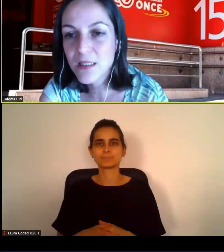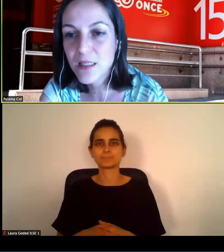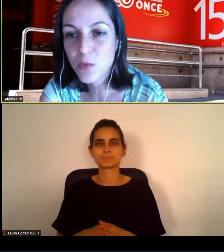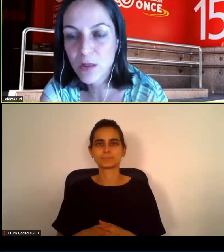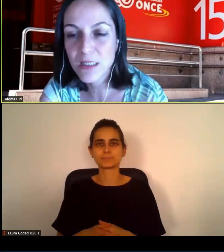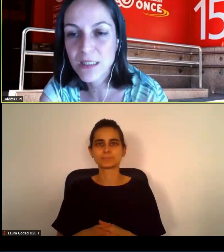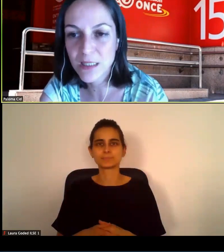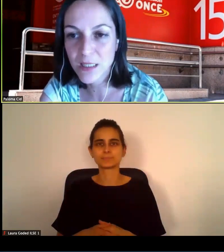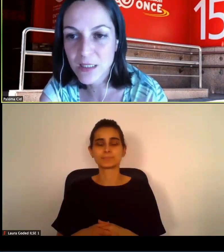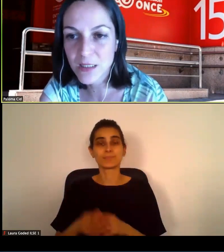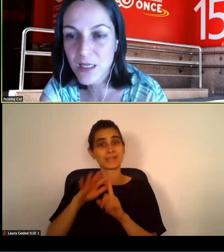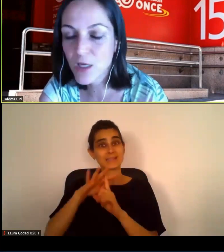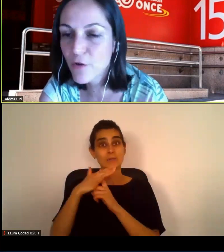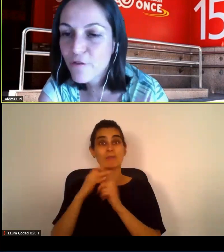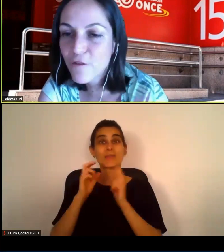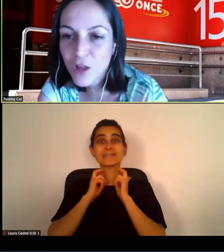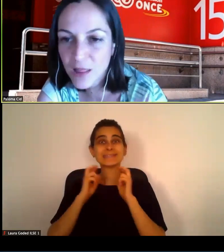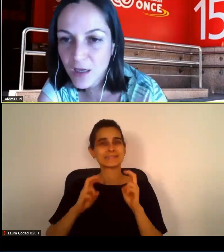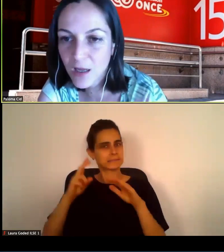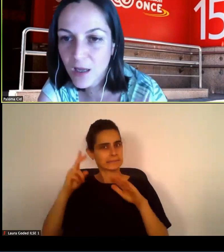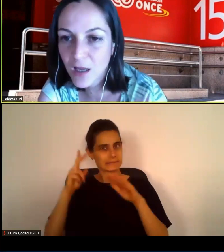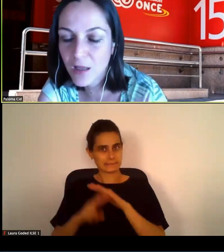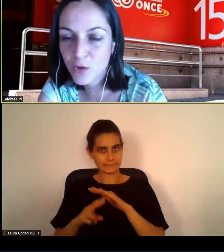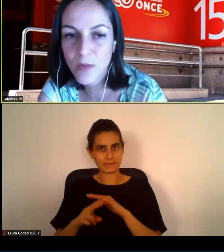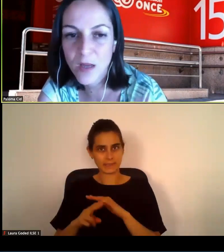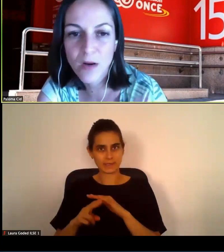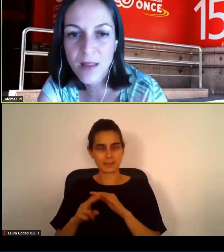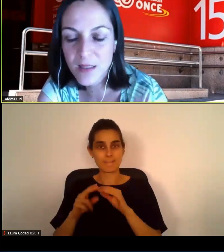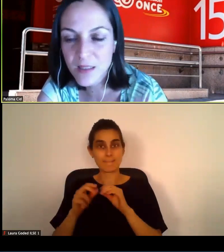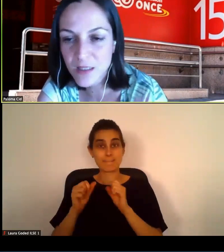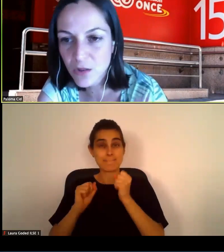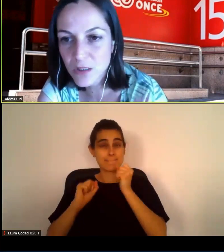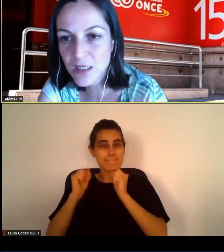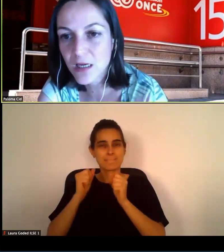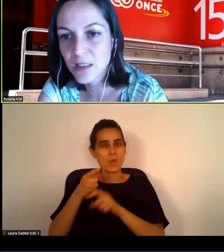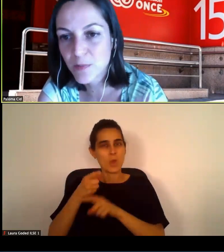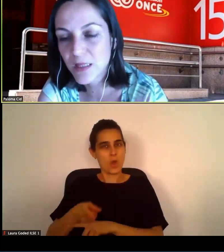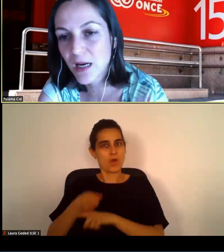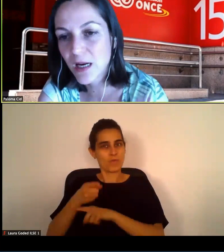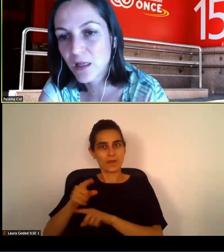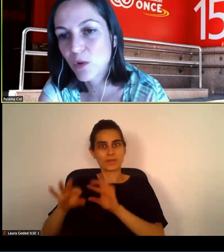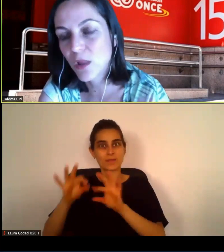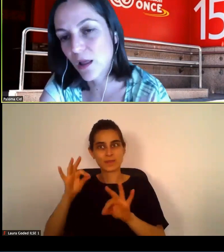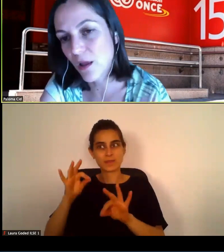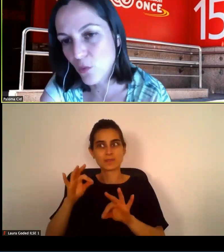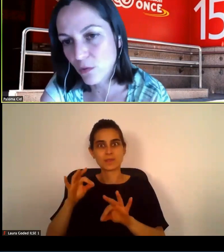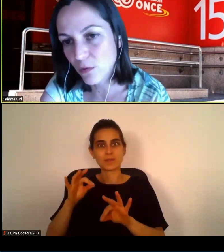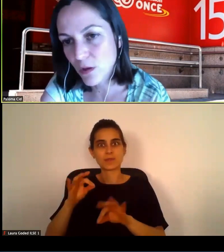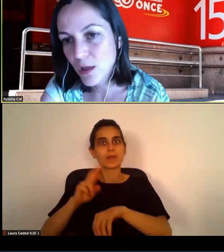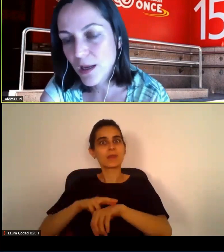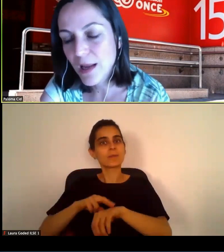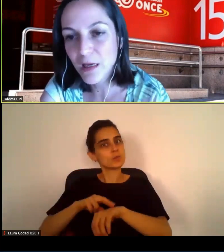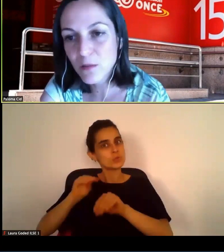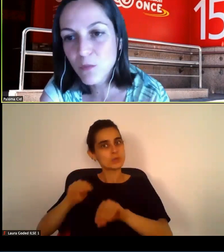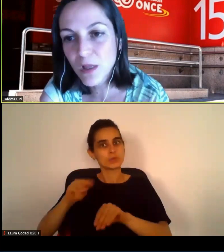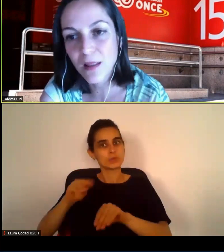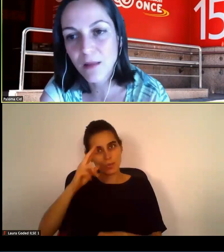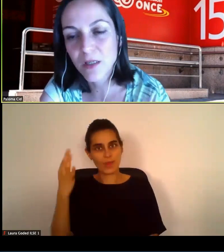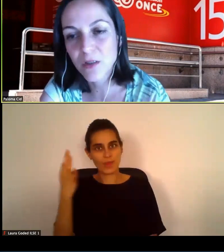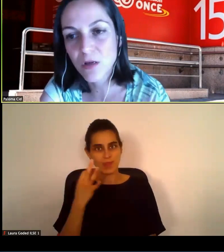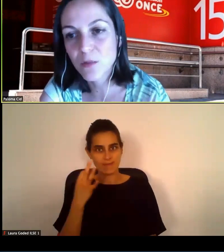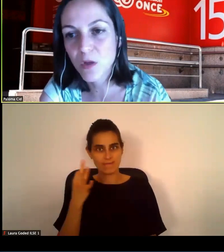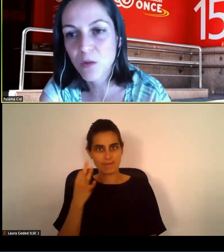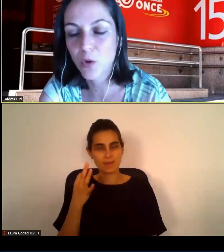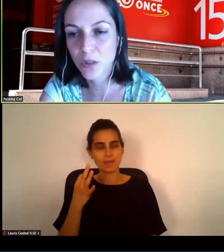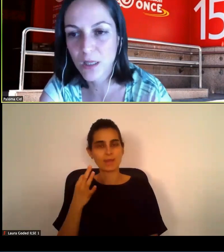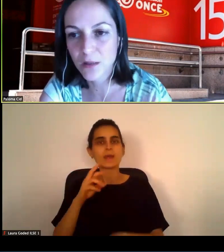posible, situaciones de estrés y no forzar a tomar una decisión sin respetar el ritmo de cada uno. El ritmo de cada